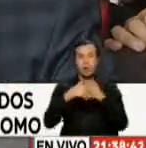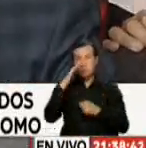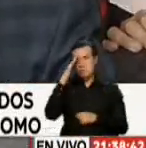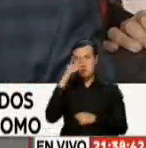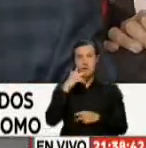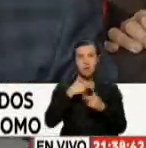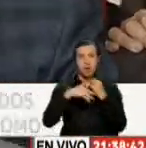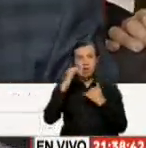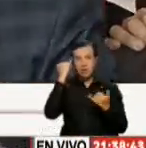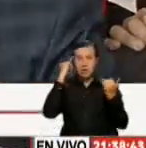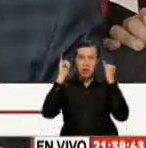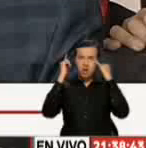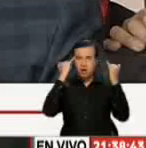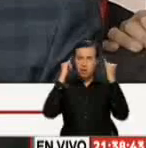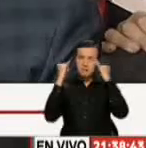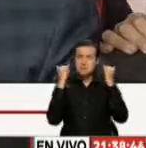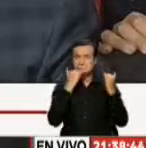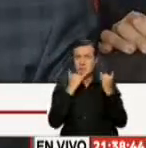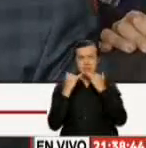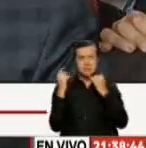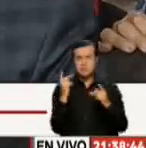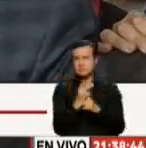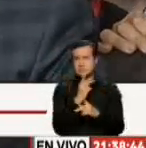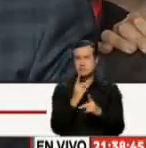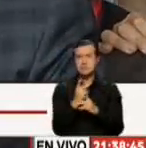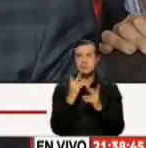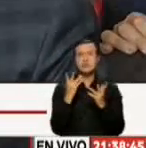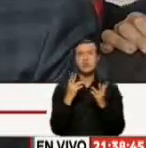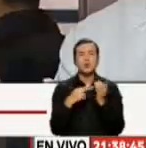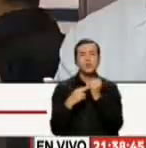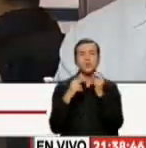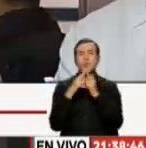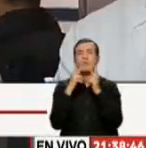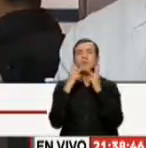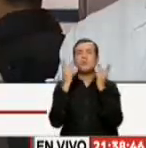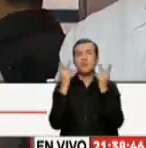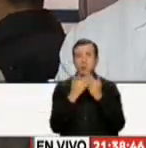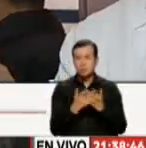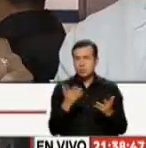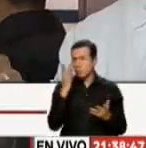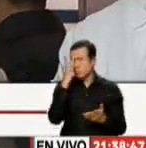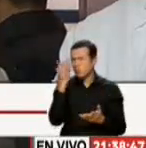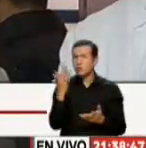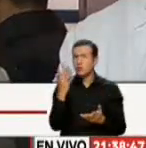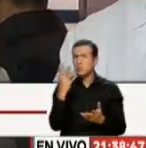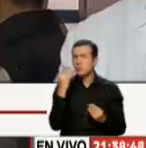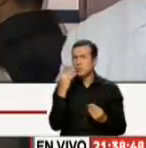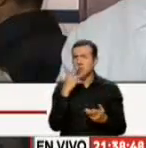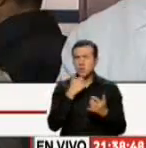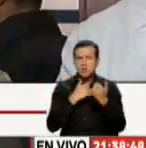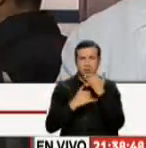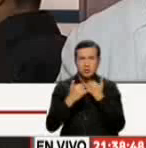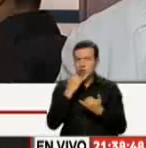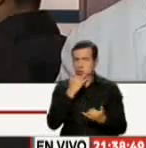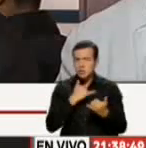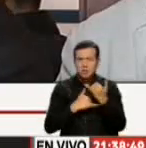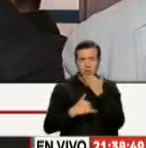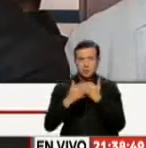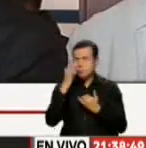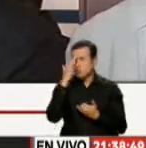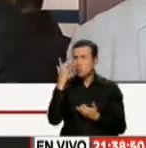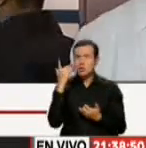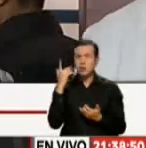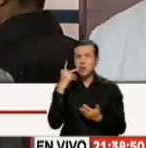en inventar pruebas, fraguar testigos, utilizar recursos públicos. Aquí la incógnita es por qué cometieron tantos delitos, por qué